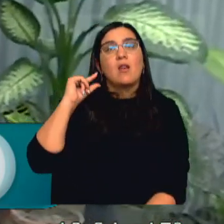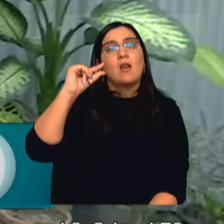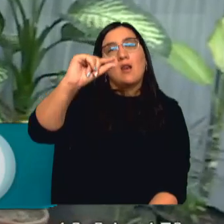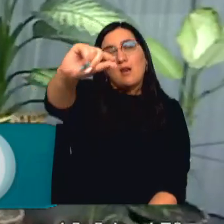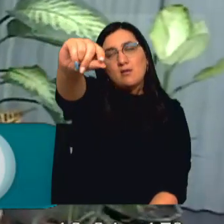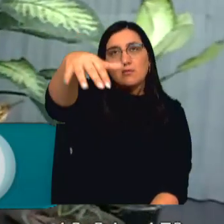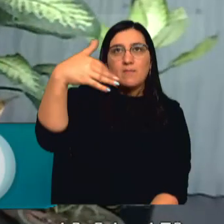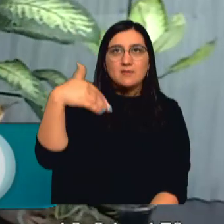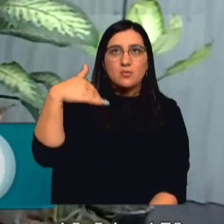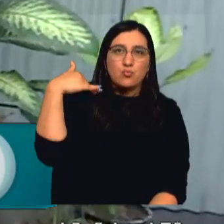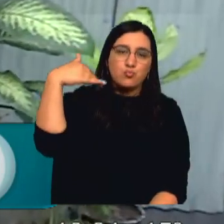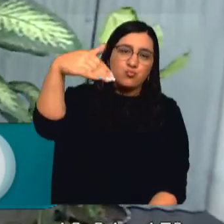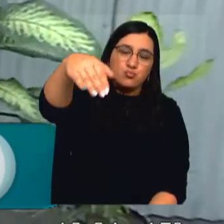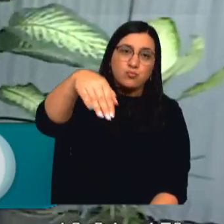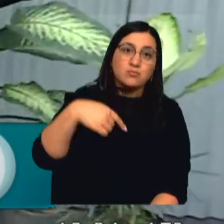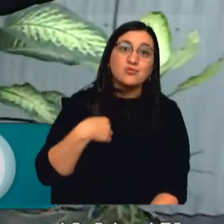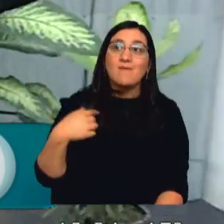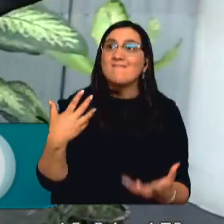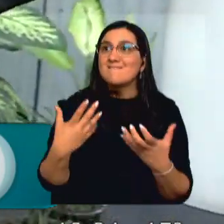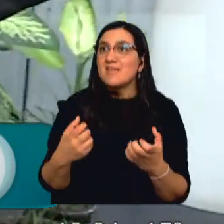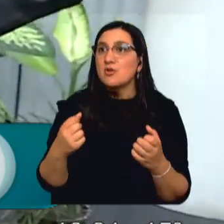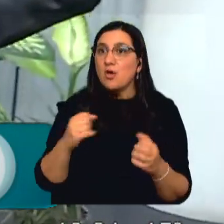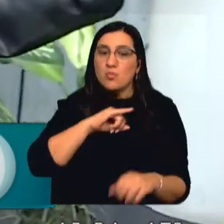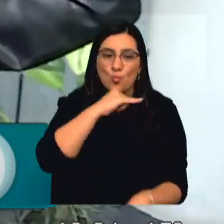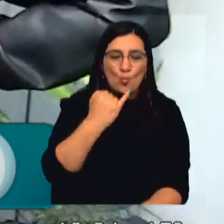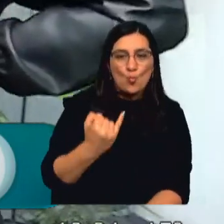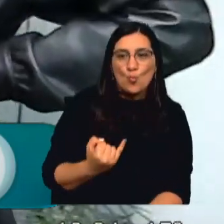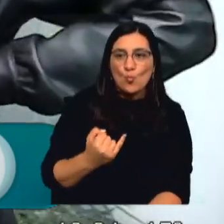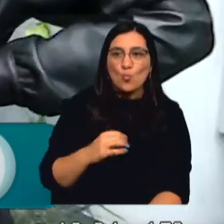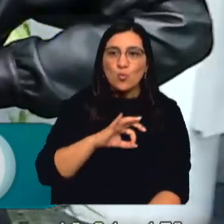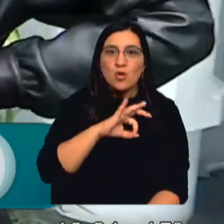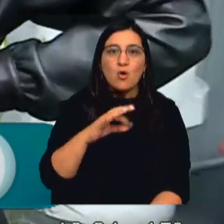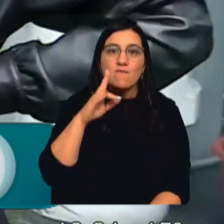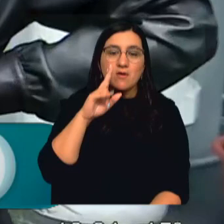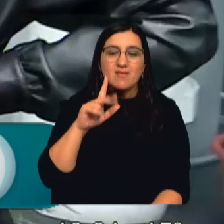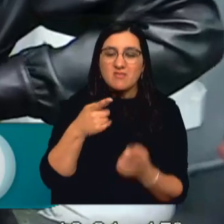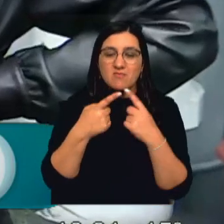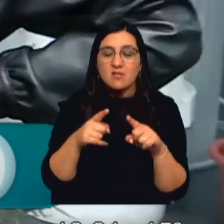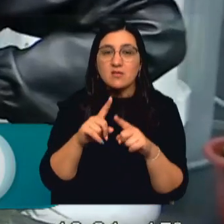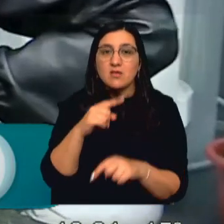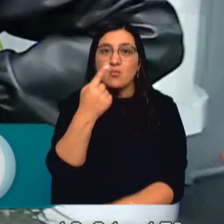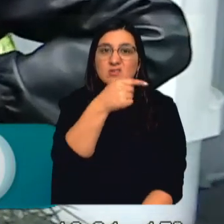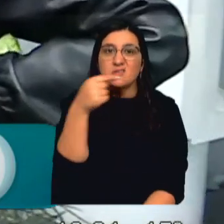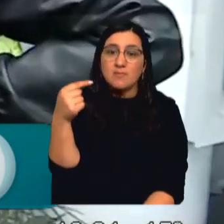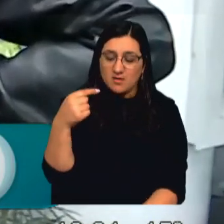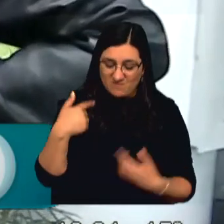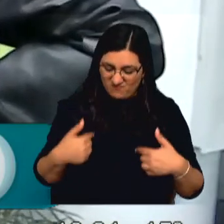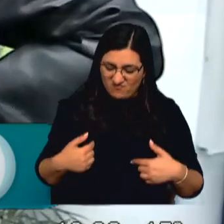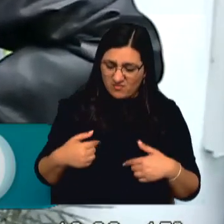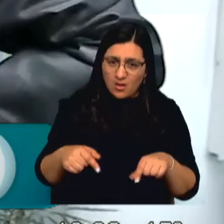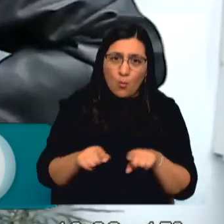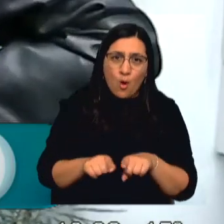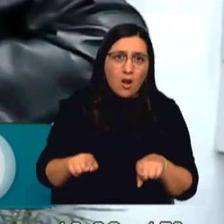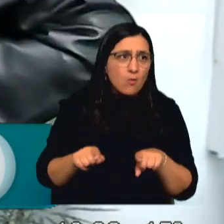Entonces yo arranco el gimnasio, ¿no? Deseando adelgazar, deseando verme diferente, y a la semana eso no pasó, al mes eso no